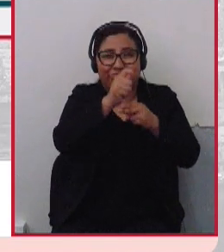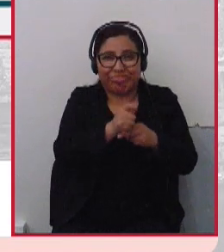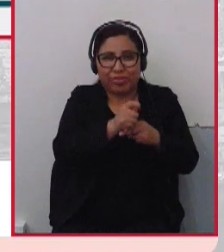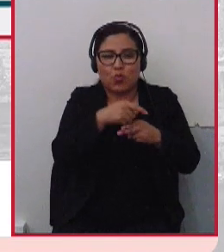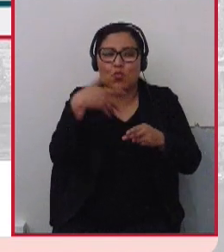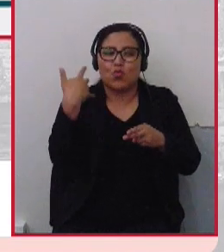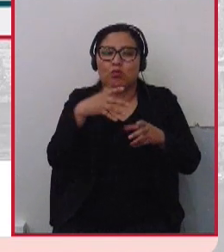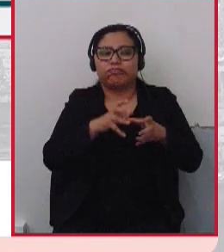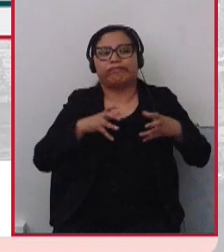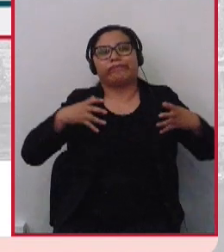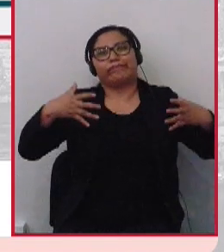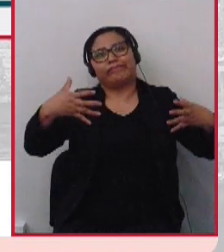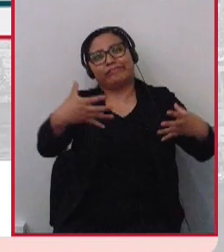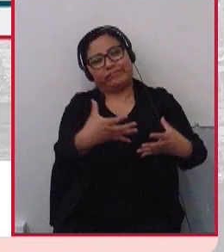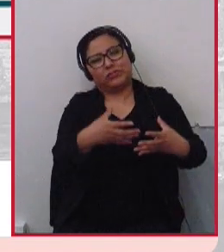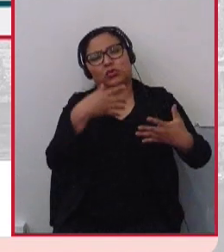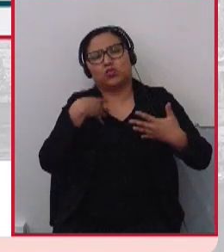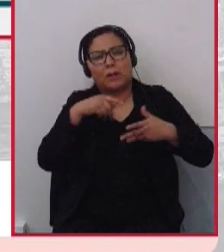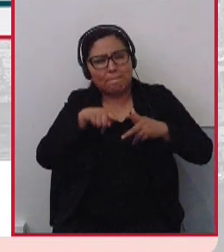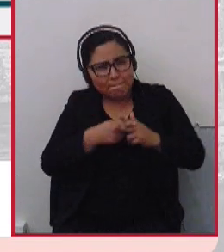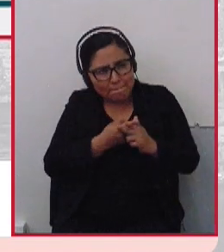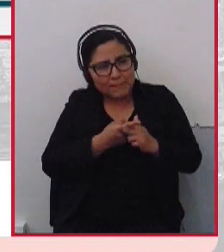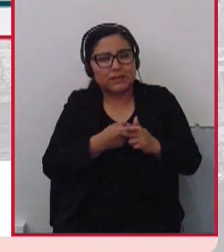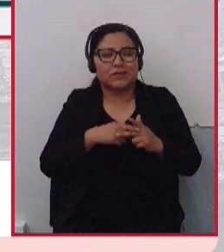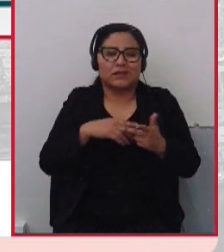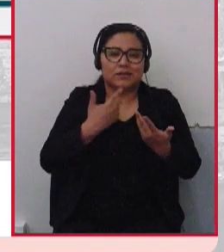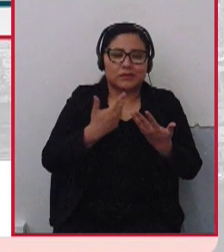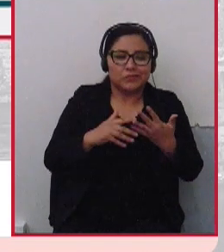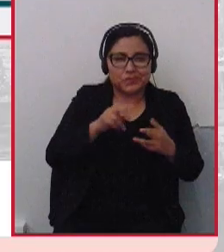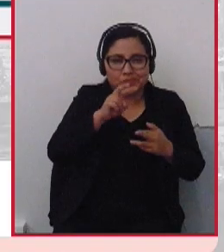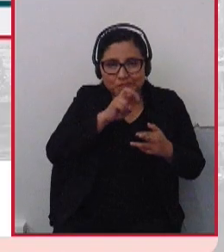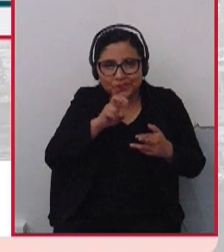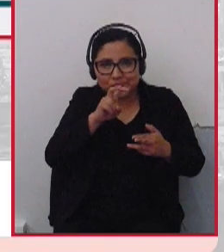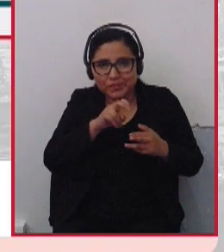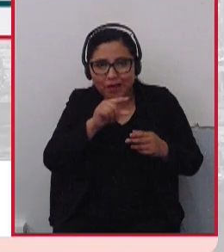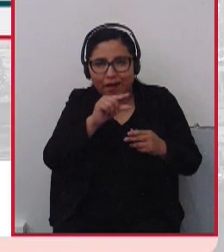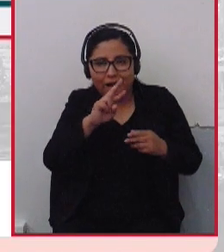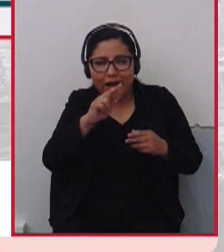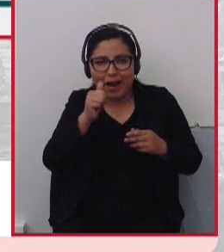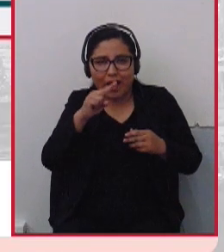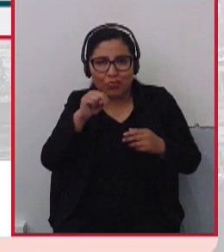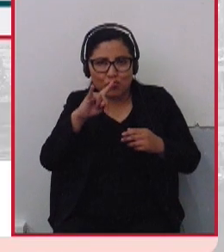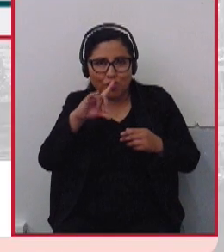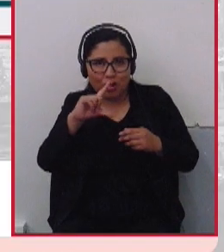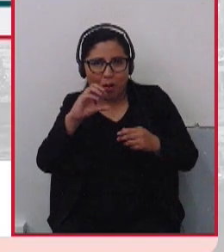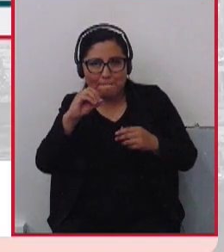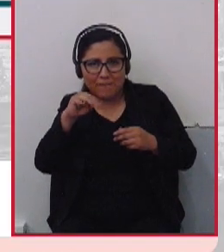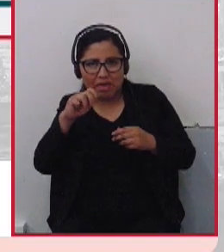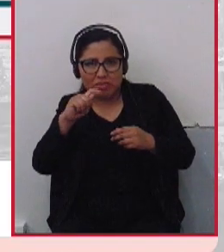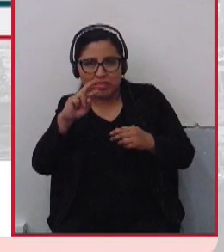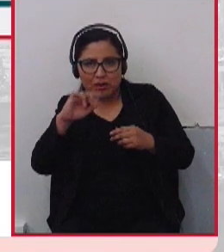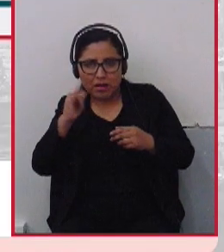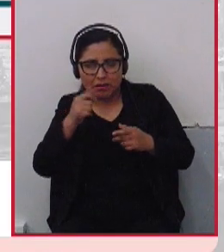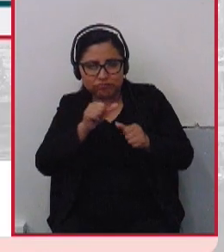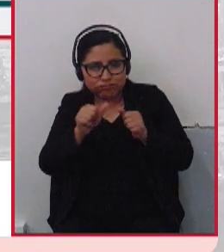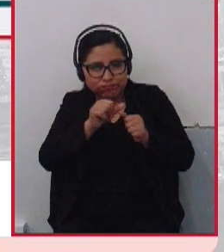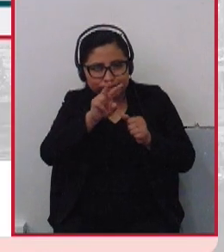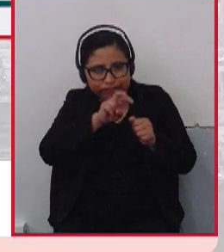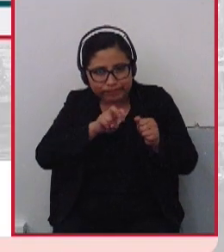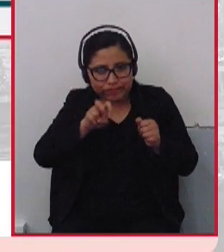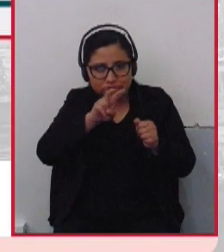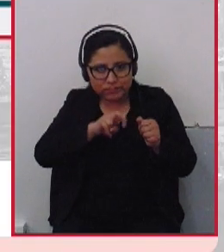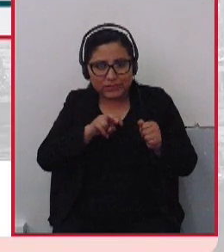¿no? Entonces empiezas a sacrificar P80s, ¿no? Granulometrías. Y ya te estás yendo a la curva que mostramos hace un momento,